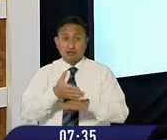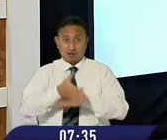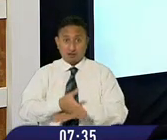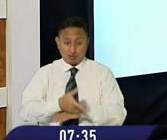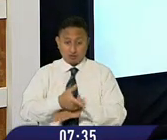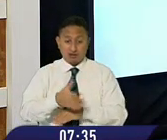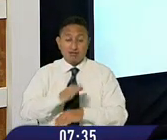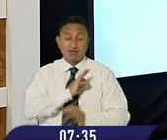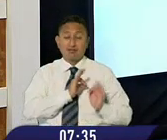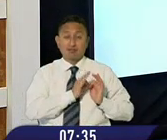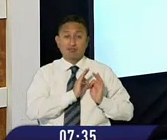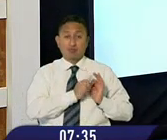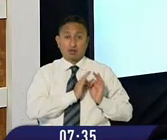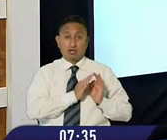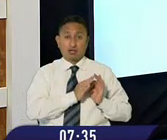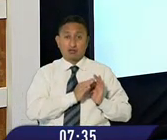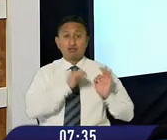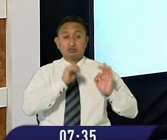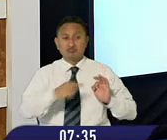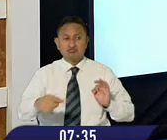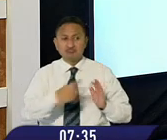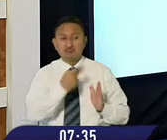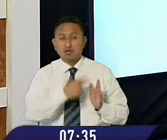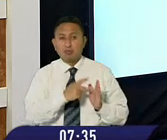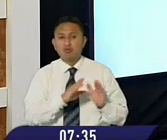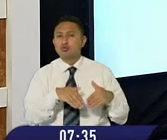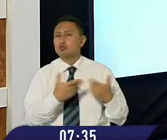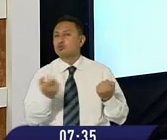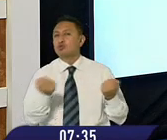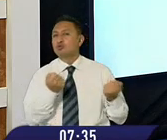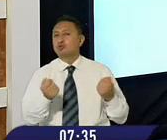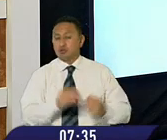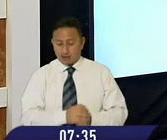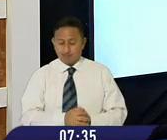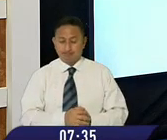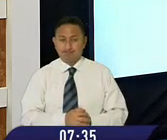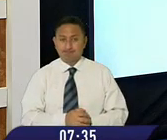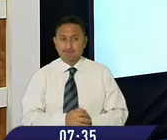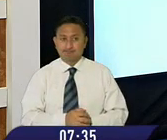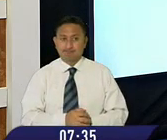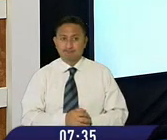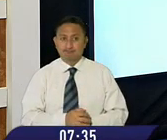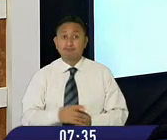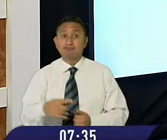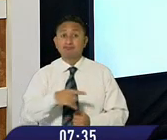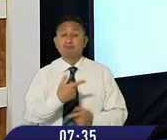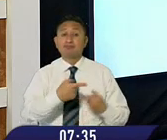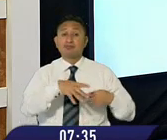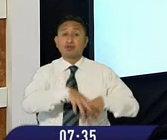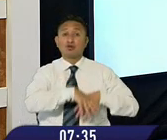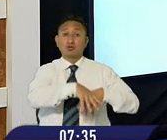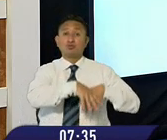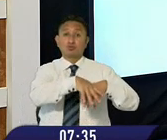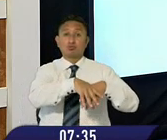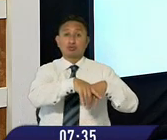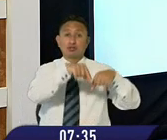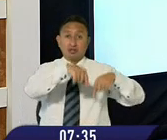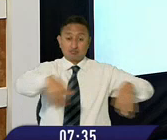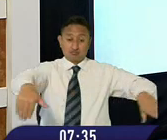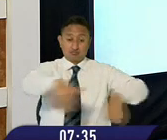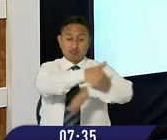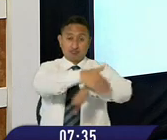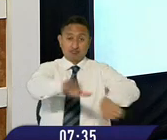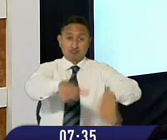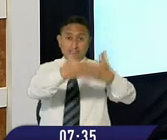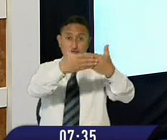en Calderón, donde está Adriana Rojas, para saber cómo está el control allá en cambio de las movilizaciones, donde estaba cerrada la